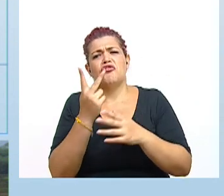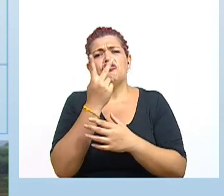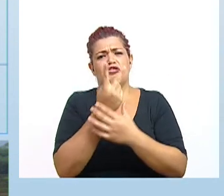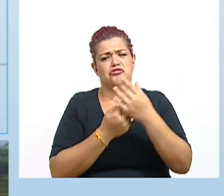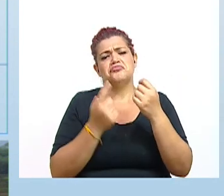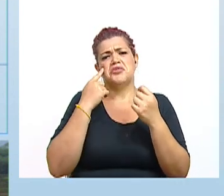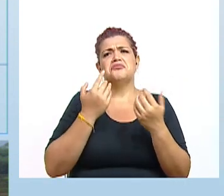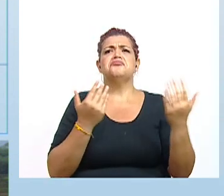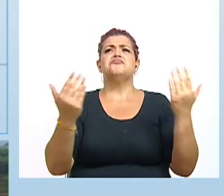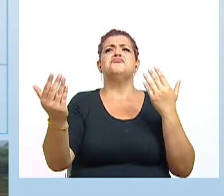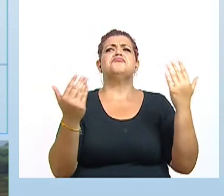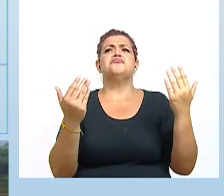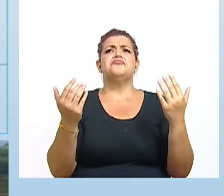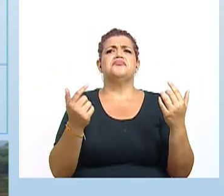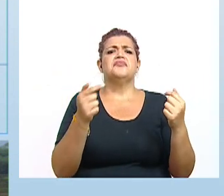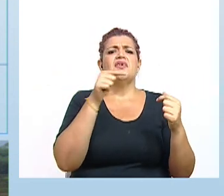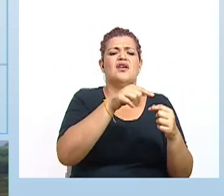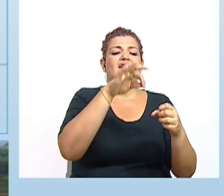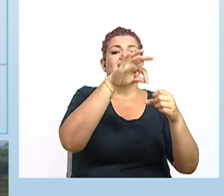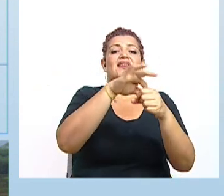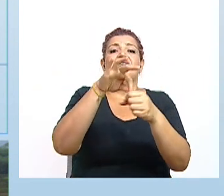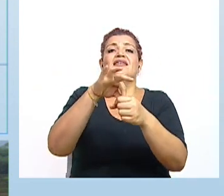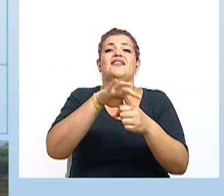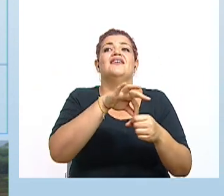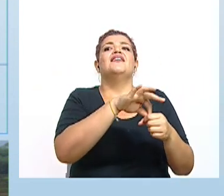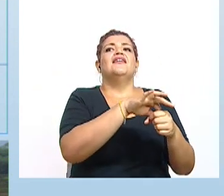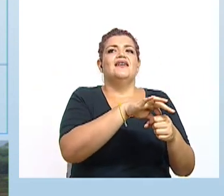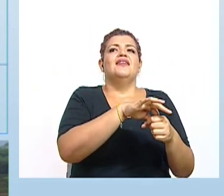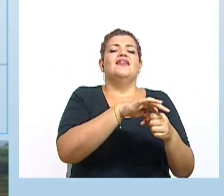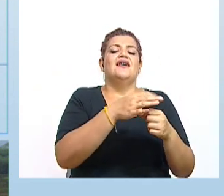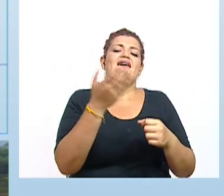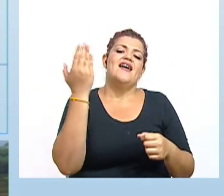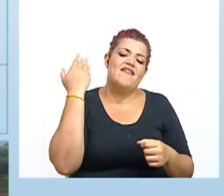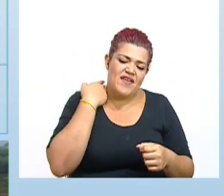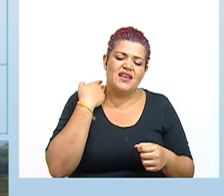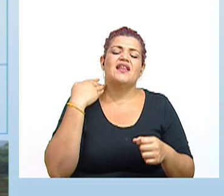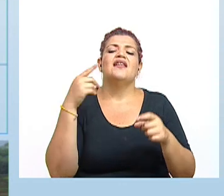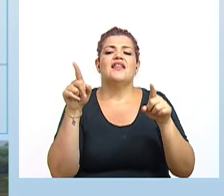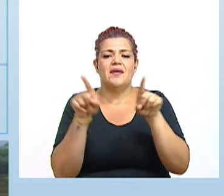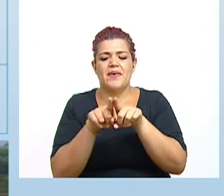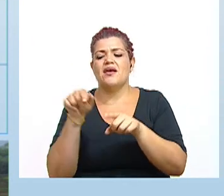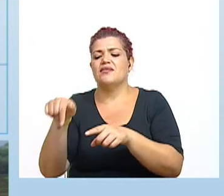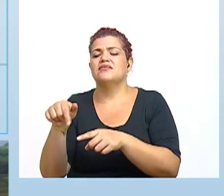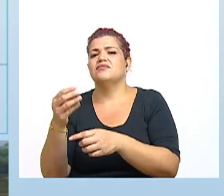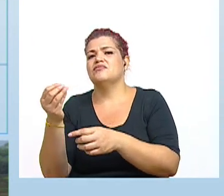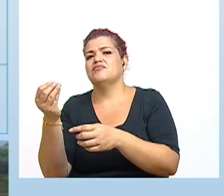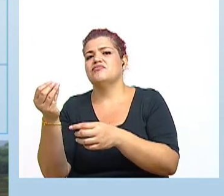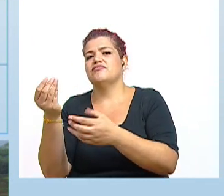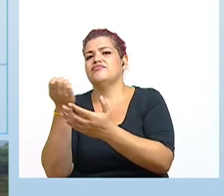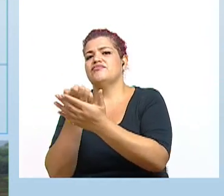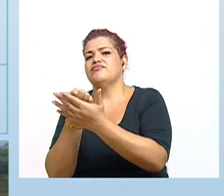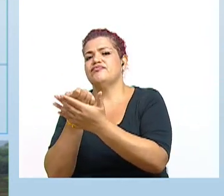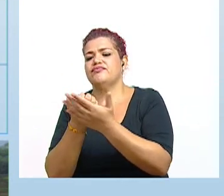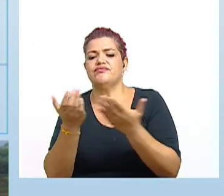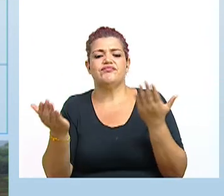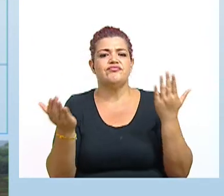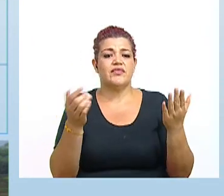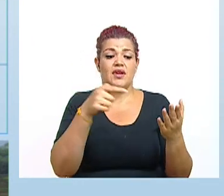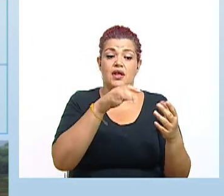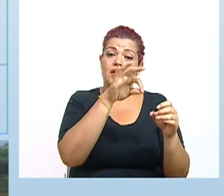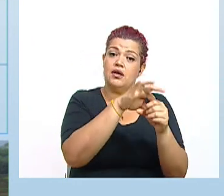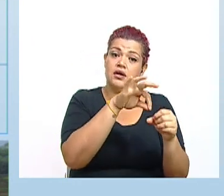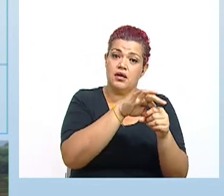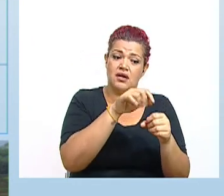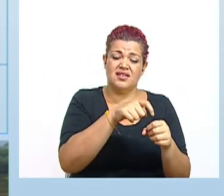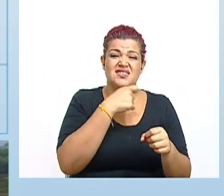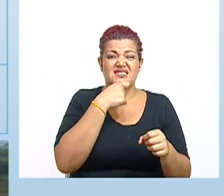también, la afectación a los cultivos y la afectación a la economía. En el caso de los cultivos, la existencia de